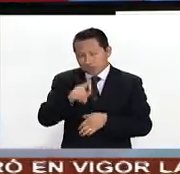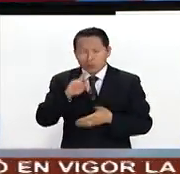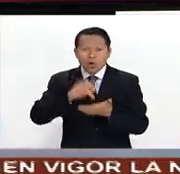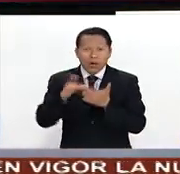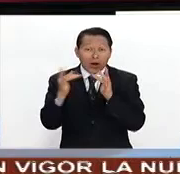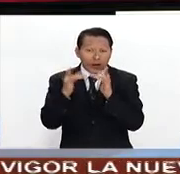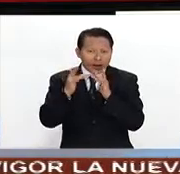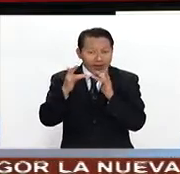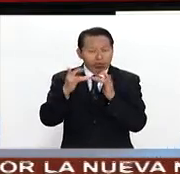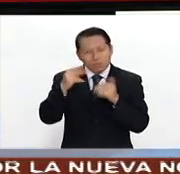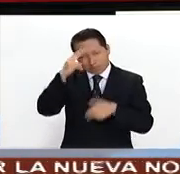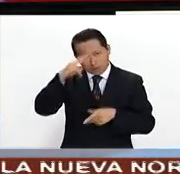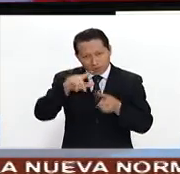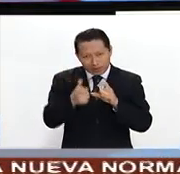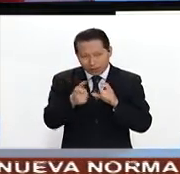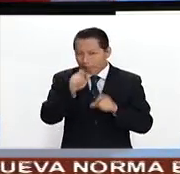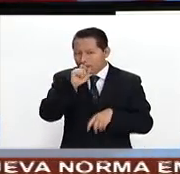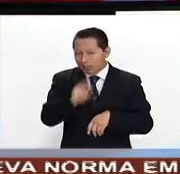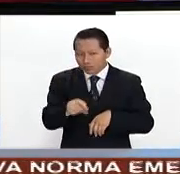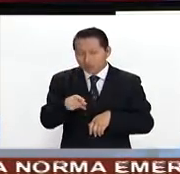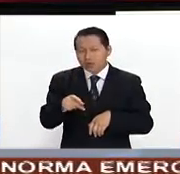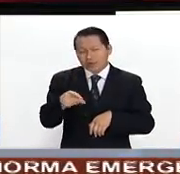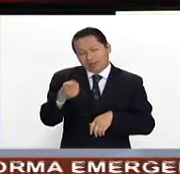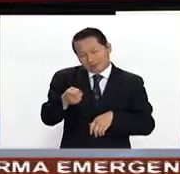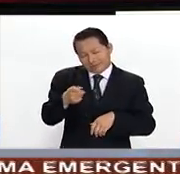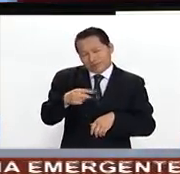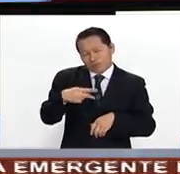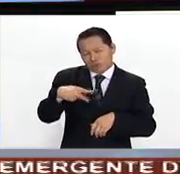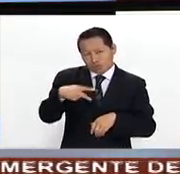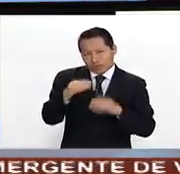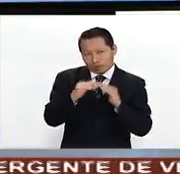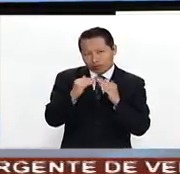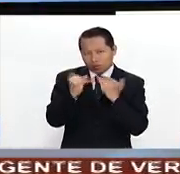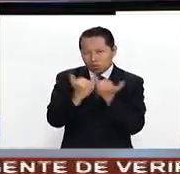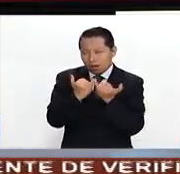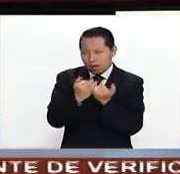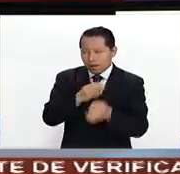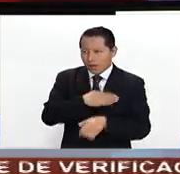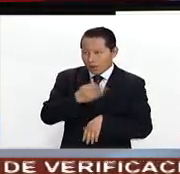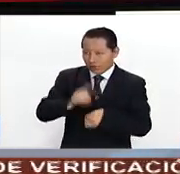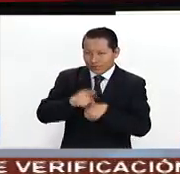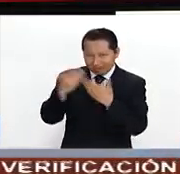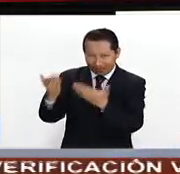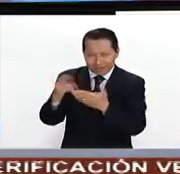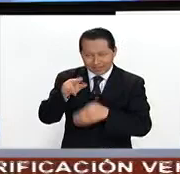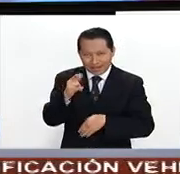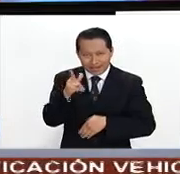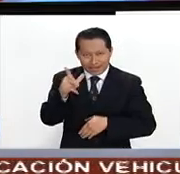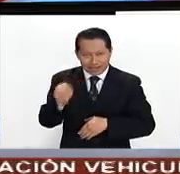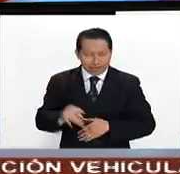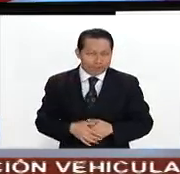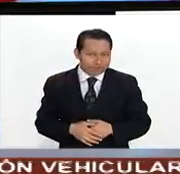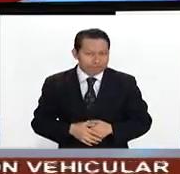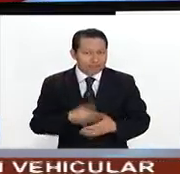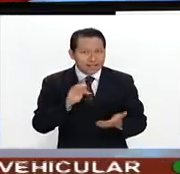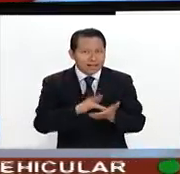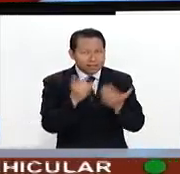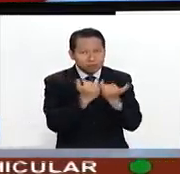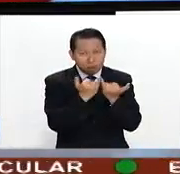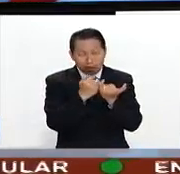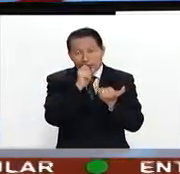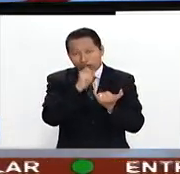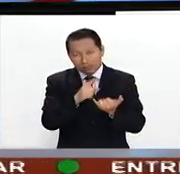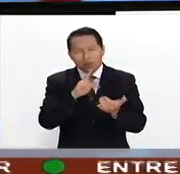gracias por estar en México al Día. Esta es su casa, como siempre. Que tenga un excelente día, Nayeli. Gracias